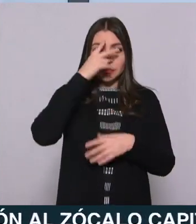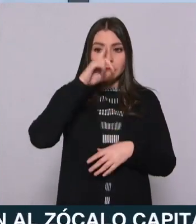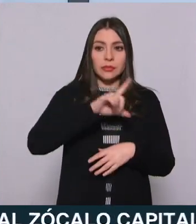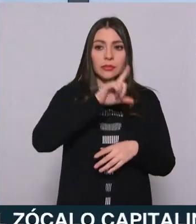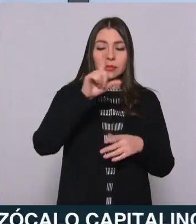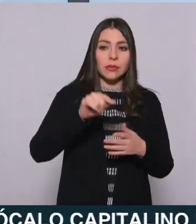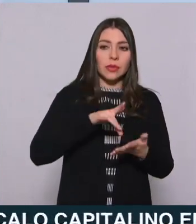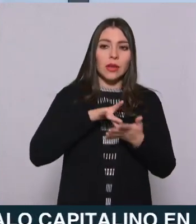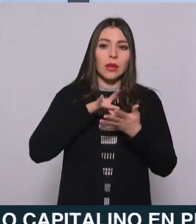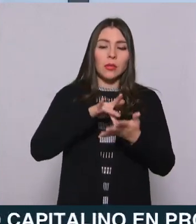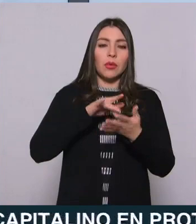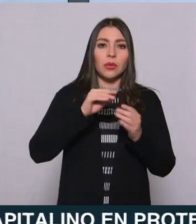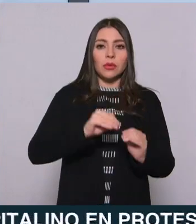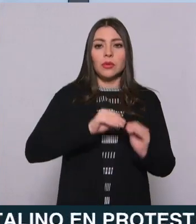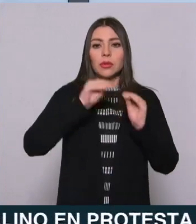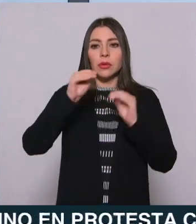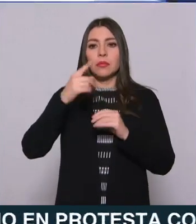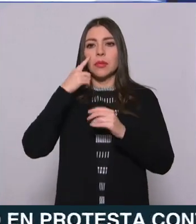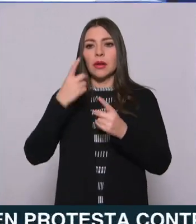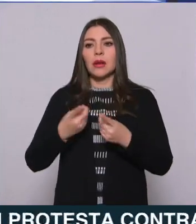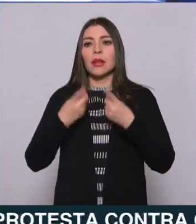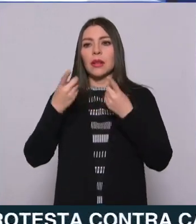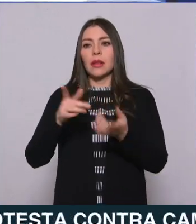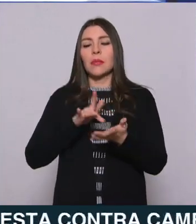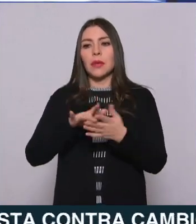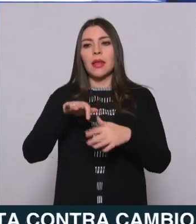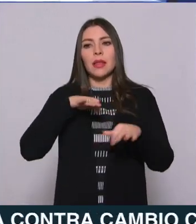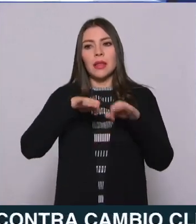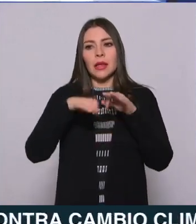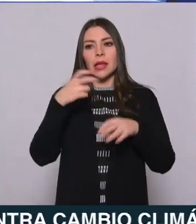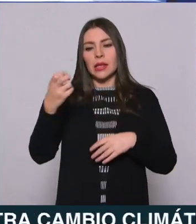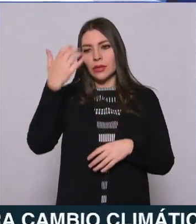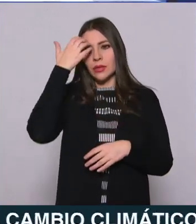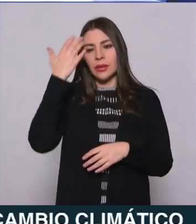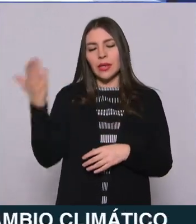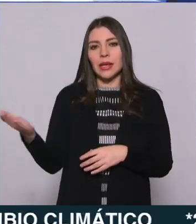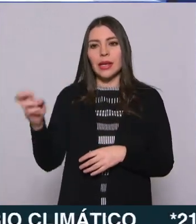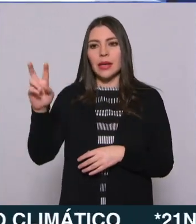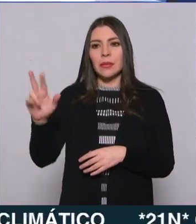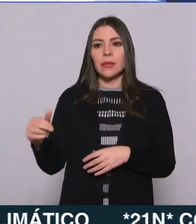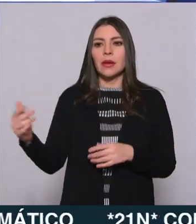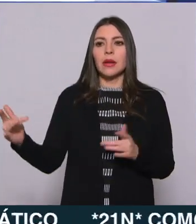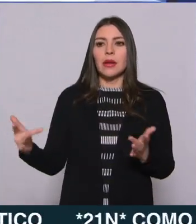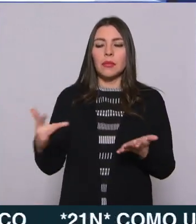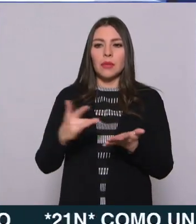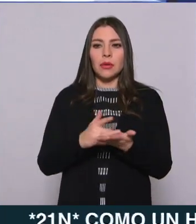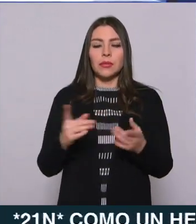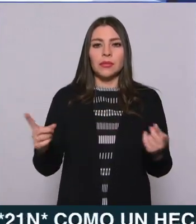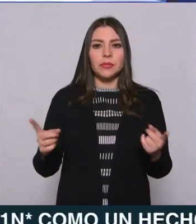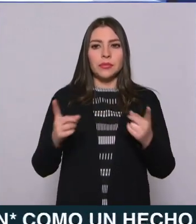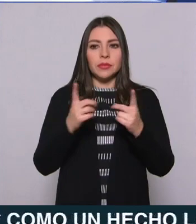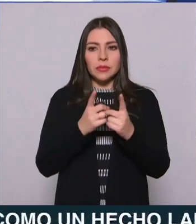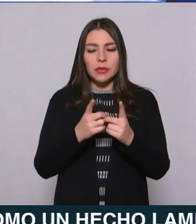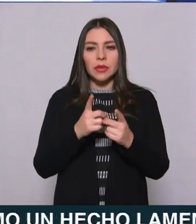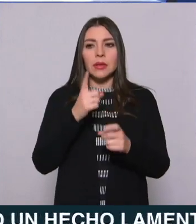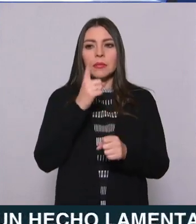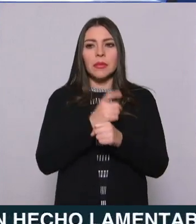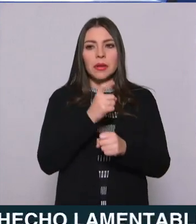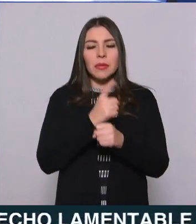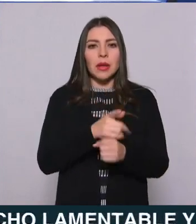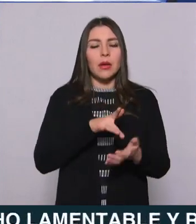un dispositivo de trabajo, ahí fue como conocimos a Eva, se les incorpora un dispositivo primero